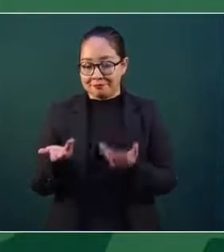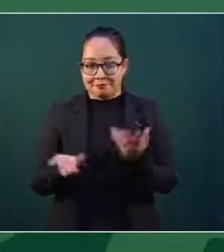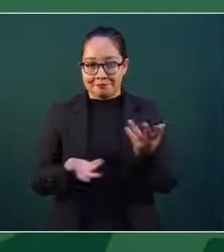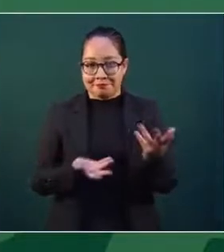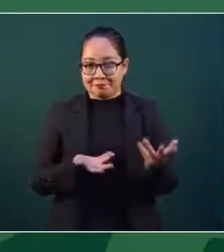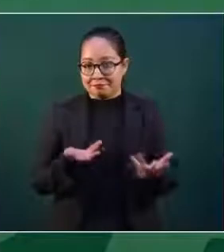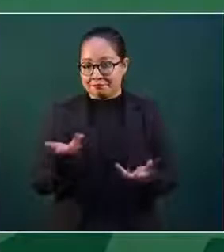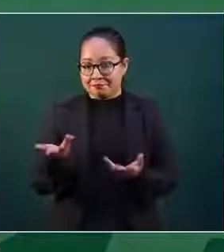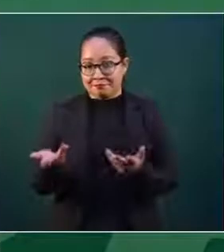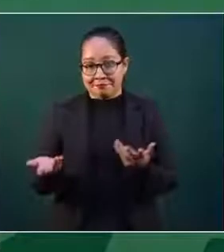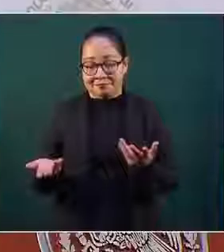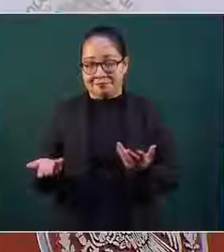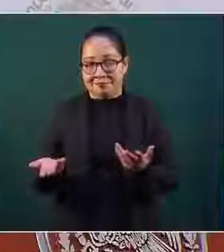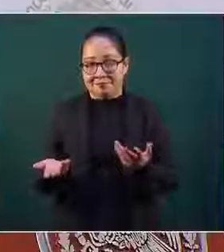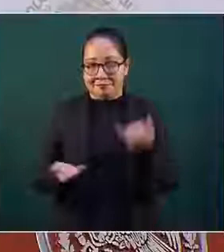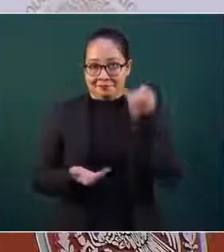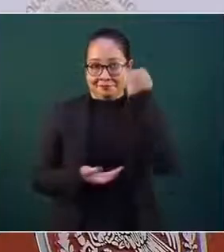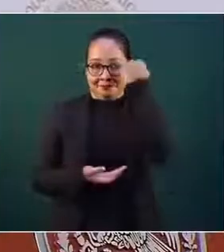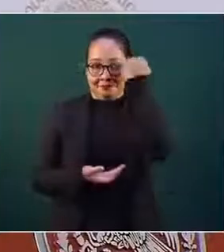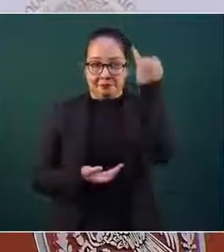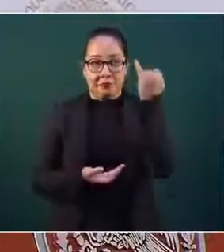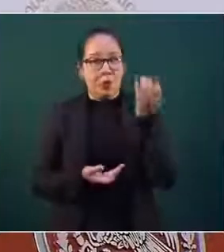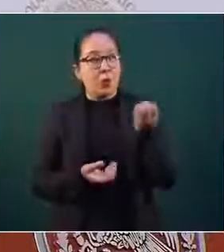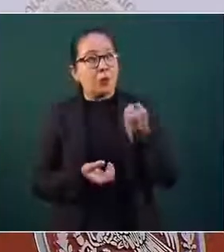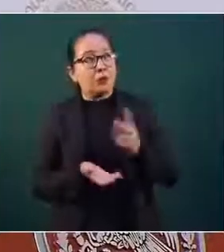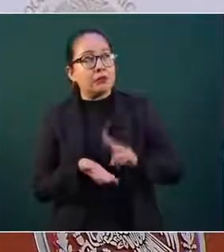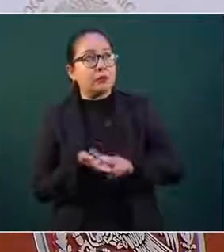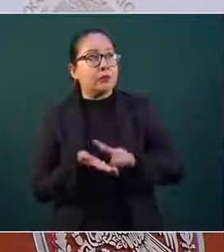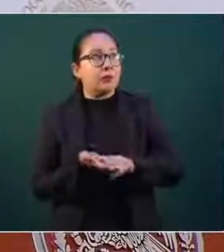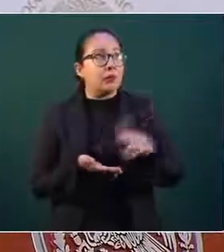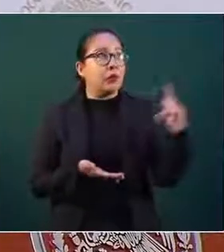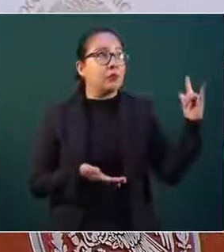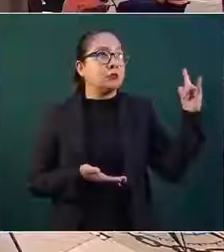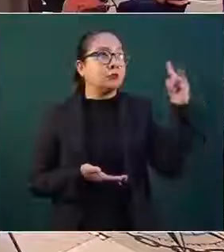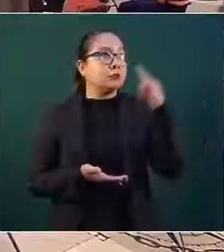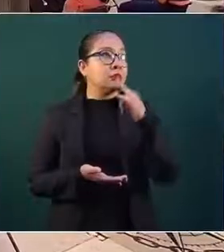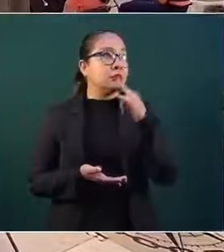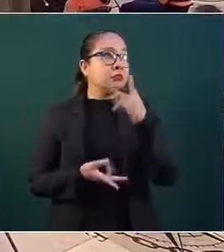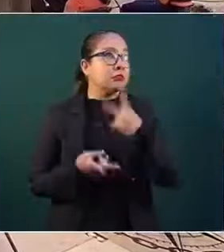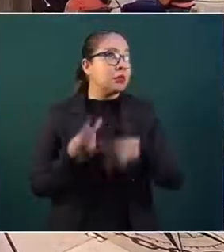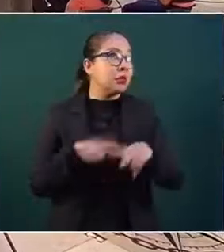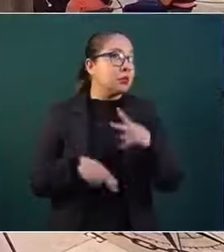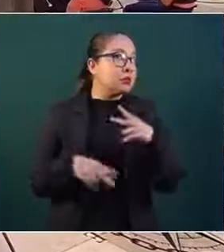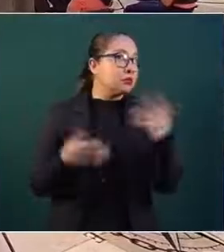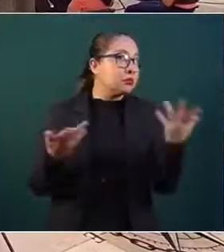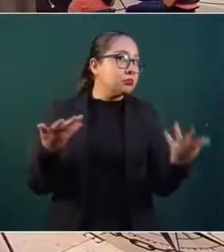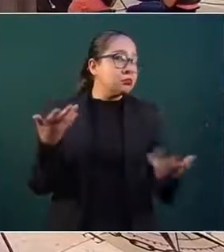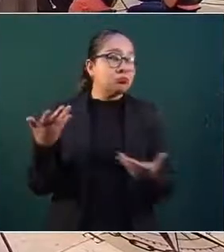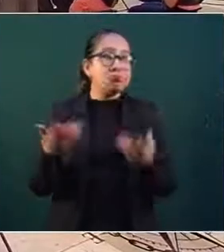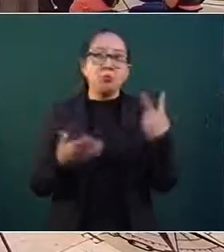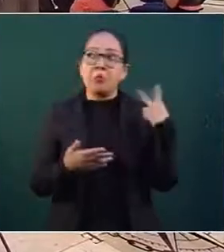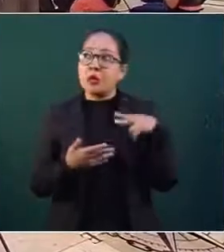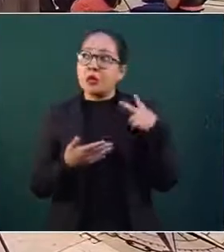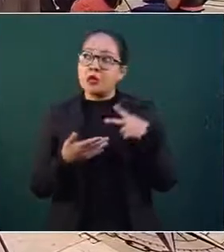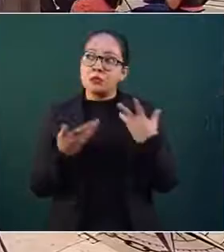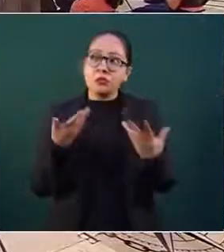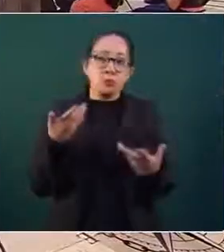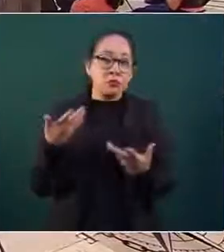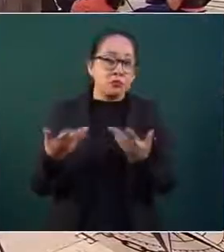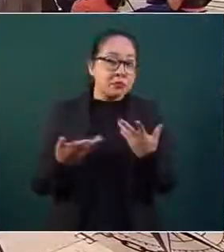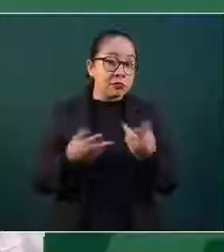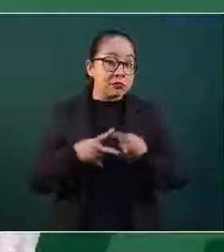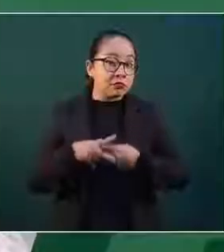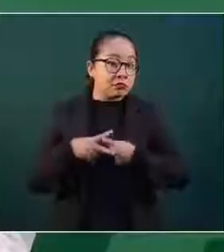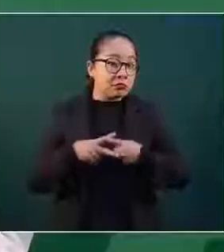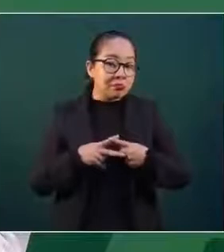como, a ver cuánto nos costaría venir en ese avión acá a Veracruz, porque como está